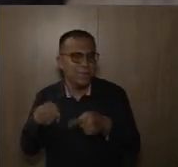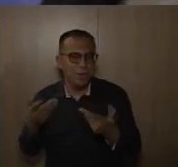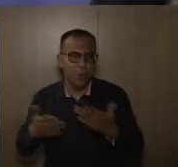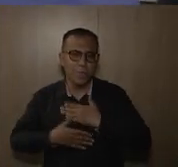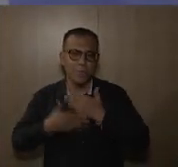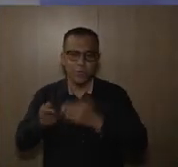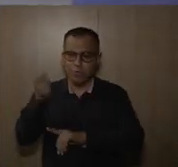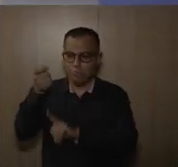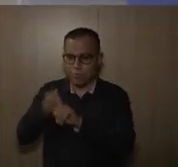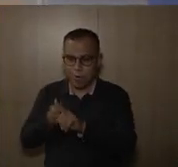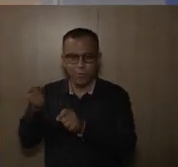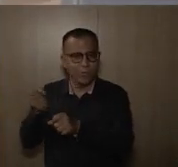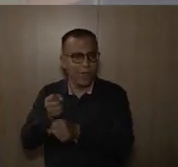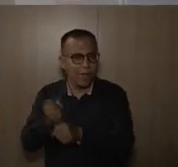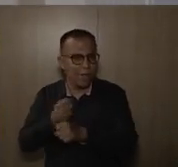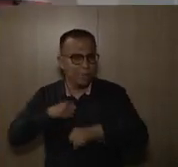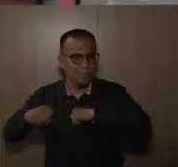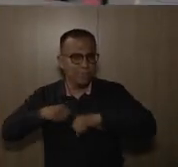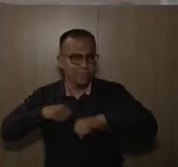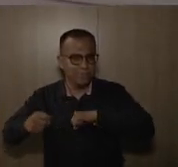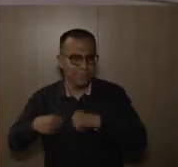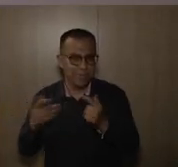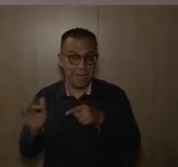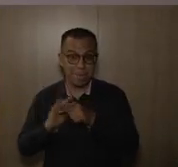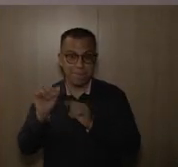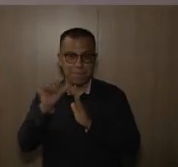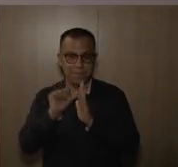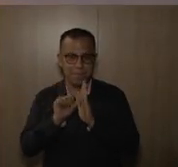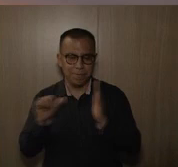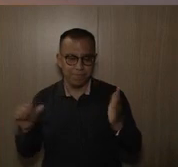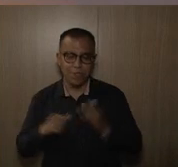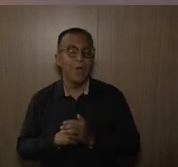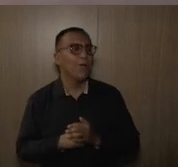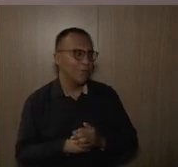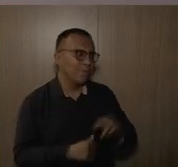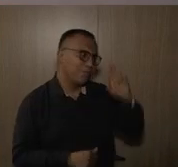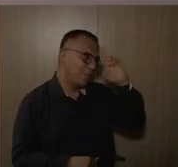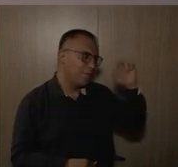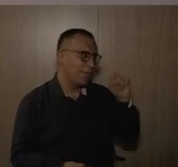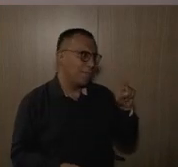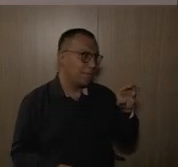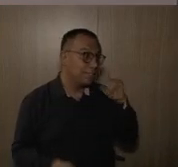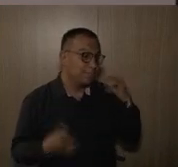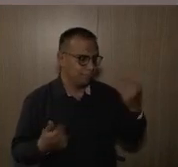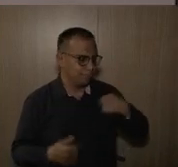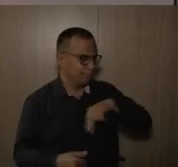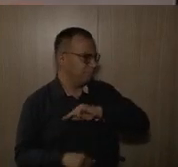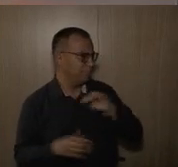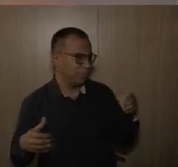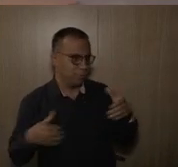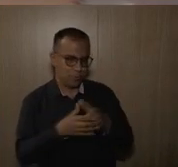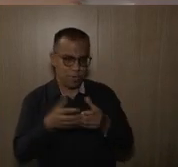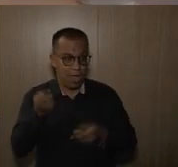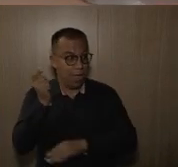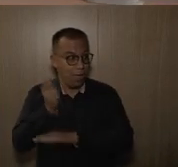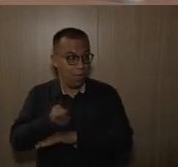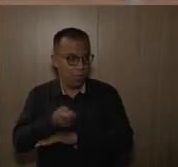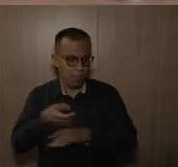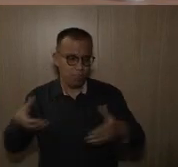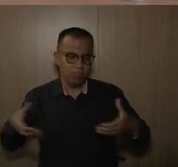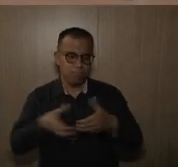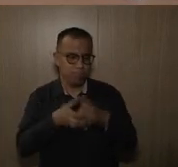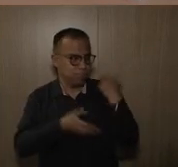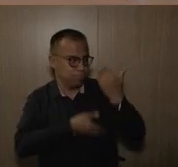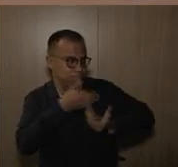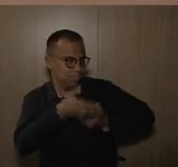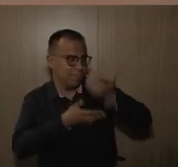rol, sobre su trabajo en este punto del proceso de la aplicación Nuevos Ases. Hola Andrés, ¿cómo estás? Bueno, te cuento que nosotros como abogados de las salas de evaluación